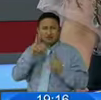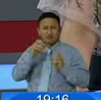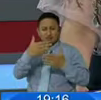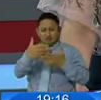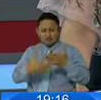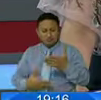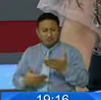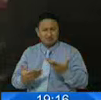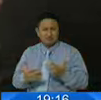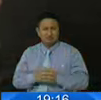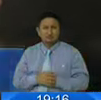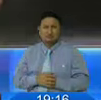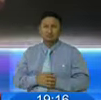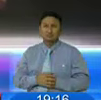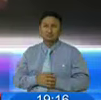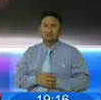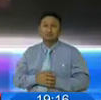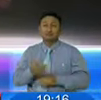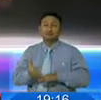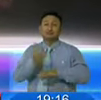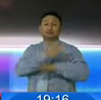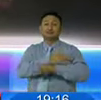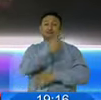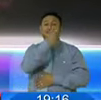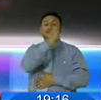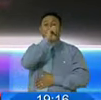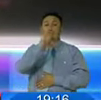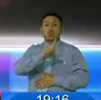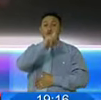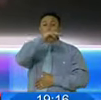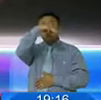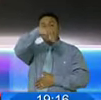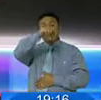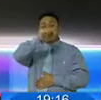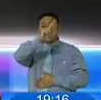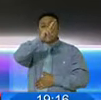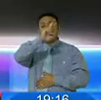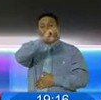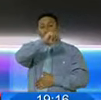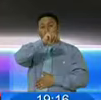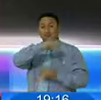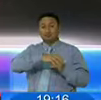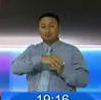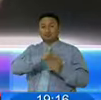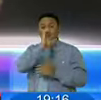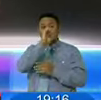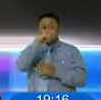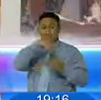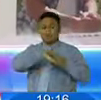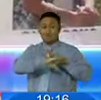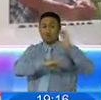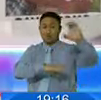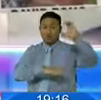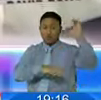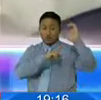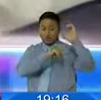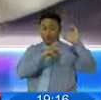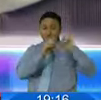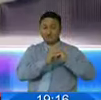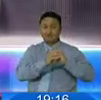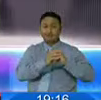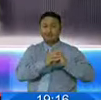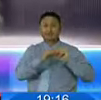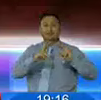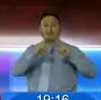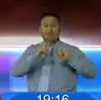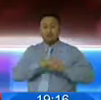vacíos. La detención el pasado 12 de julio de Mauro C., alias Teniente, en Colombia, uno de los involucrados de la investigación que